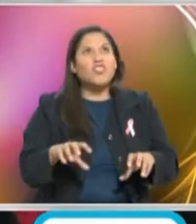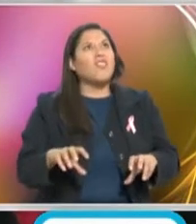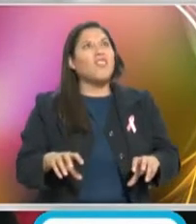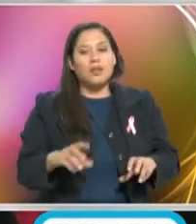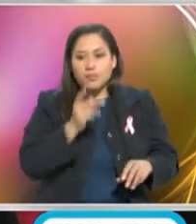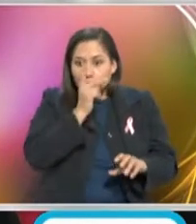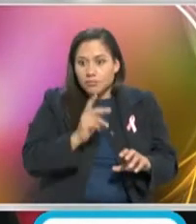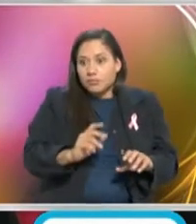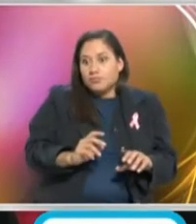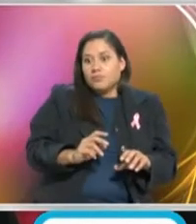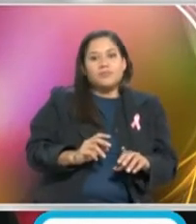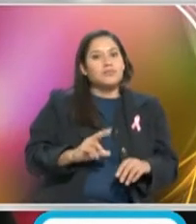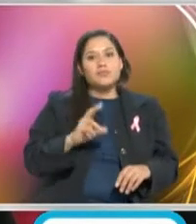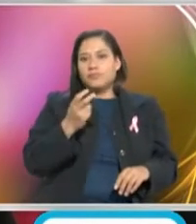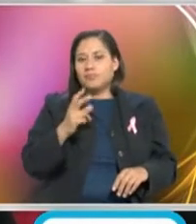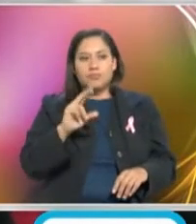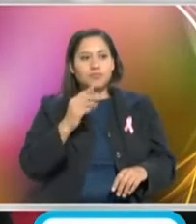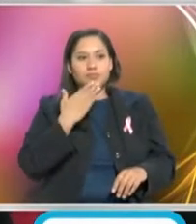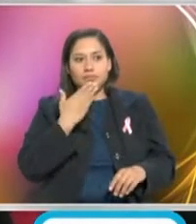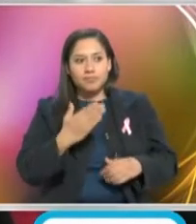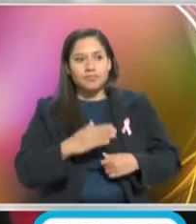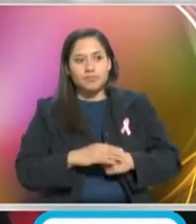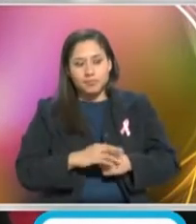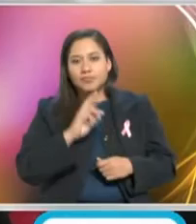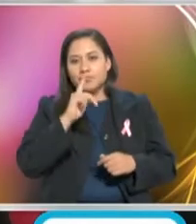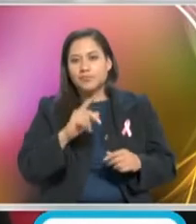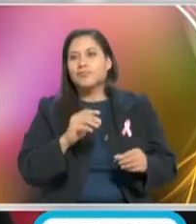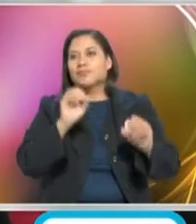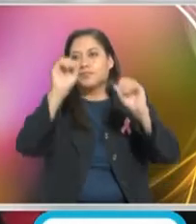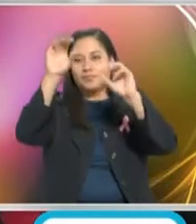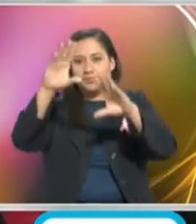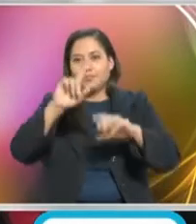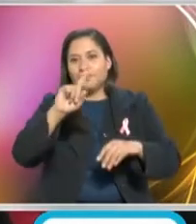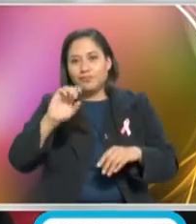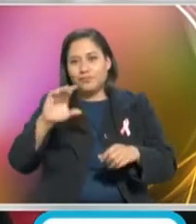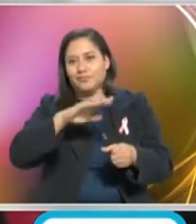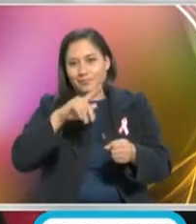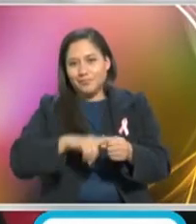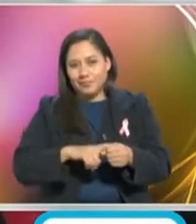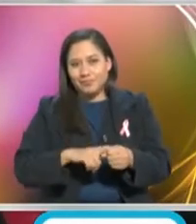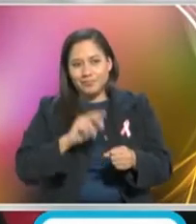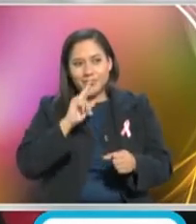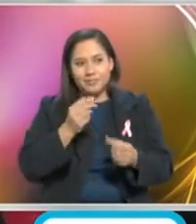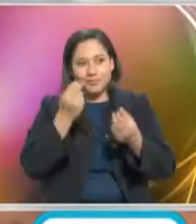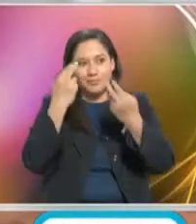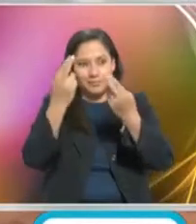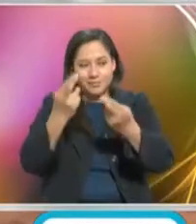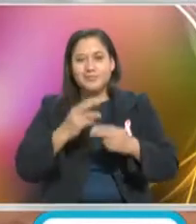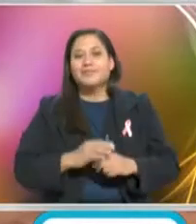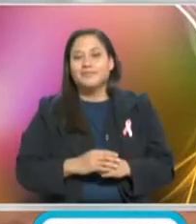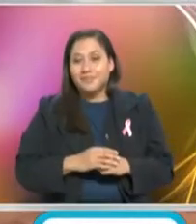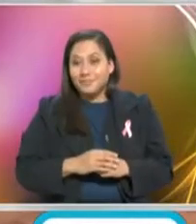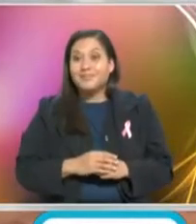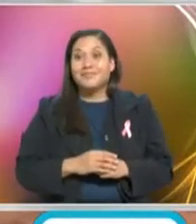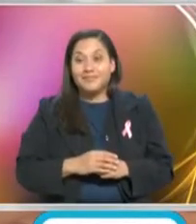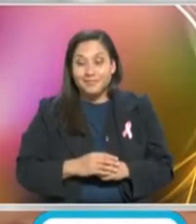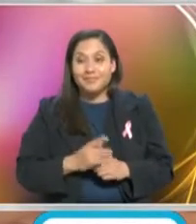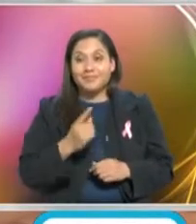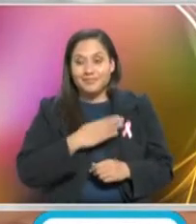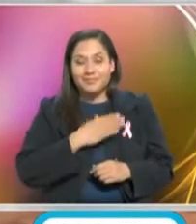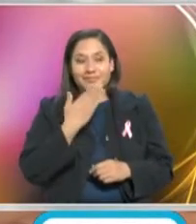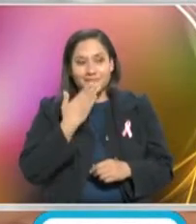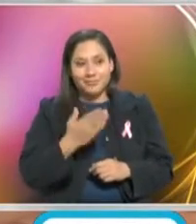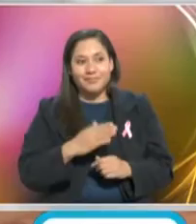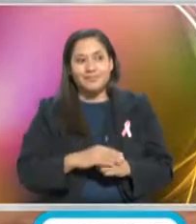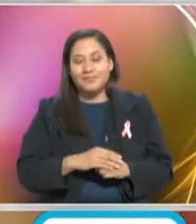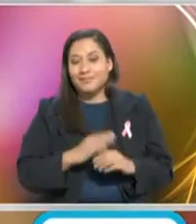papá se asustó, dijo, esto no va bien. Ok. Y entonces mejor lo regresó al zoológico. No, bueno, qué bueno. Sí. Exacto, ¿No? Si sí.